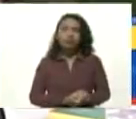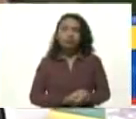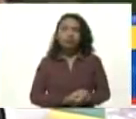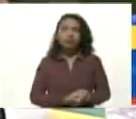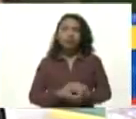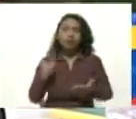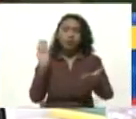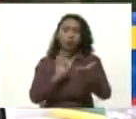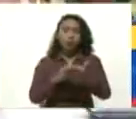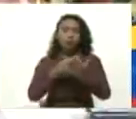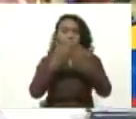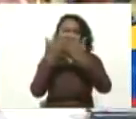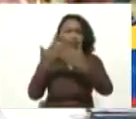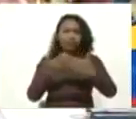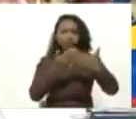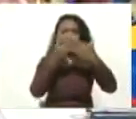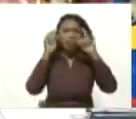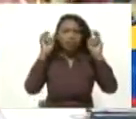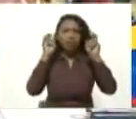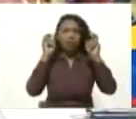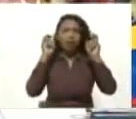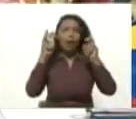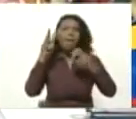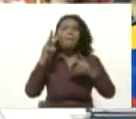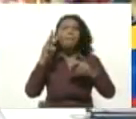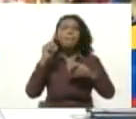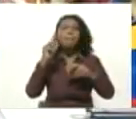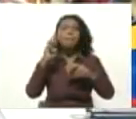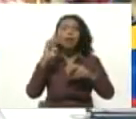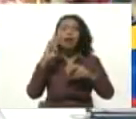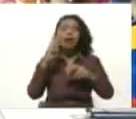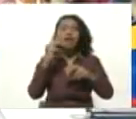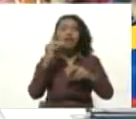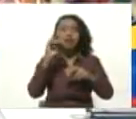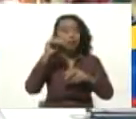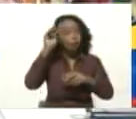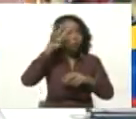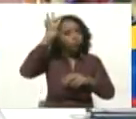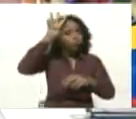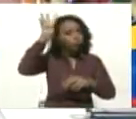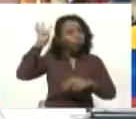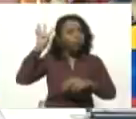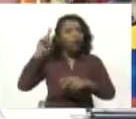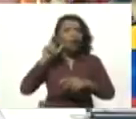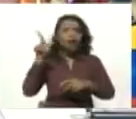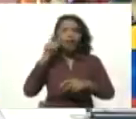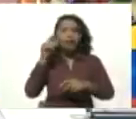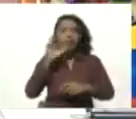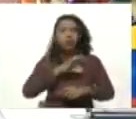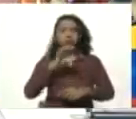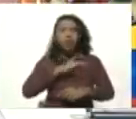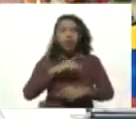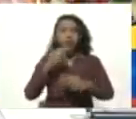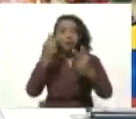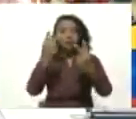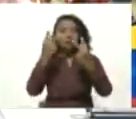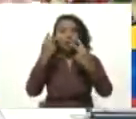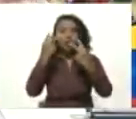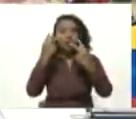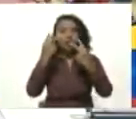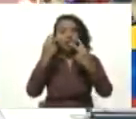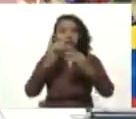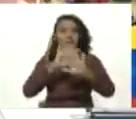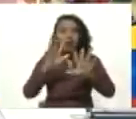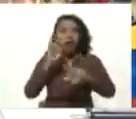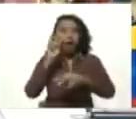Póngase a estudiar todo el tema. Mervin Maldonado, joven vicepresidente del socialismo, que me estás escuchando, Mervin, ya vi